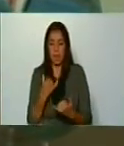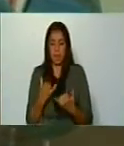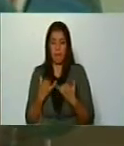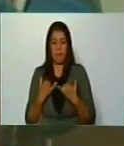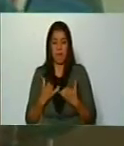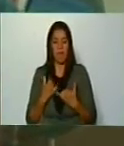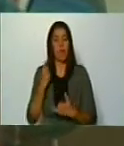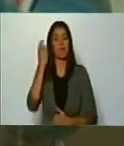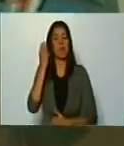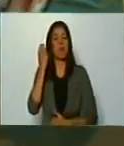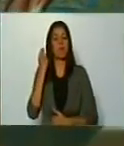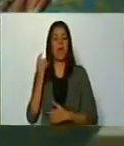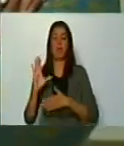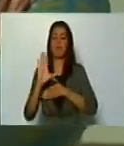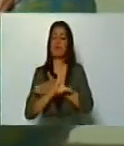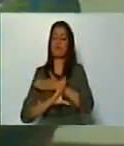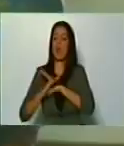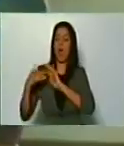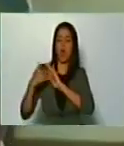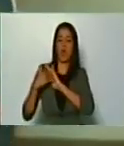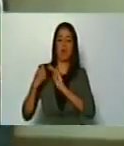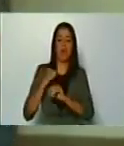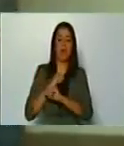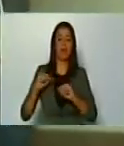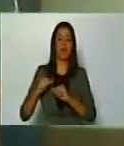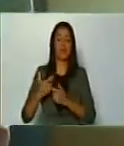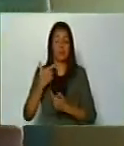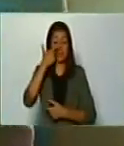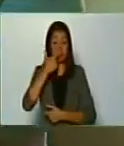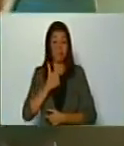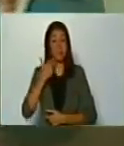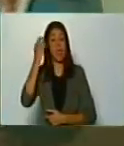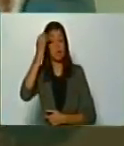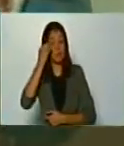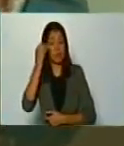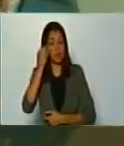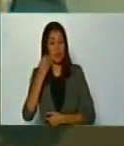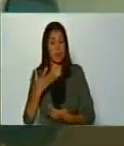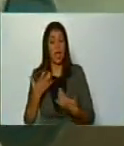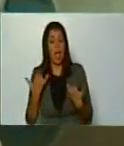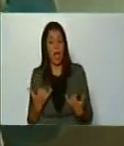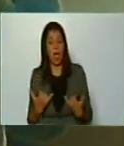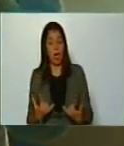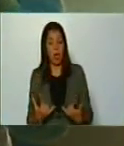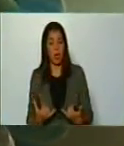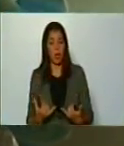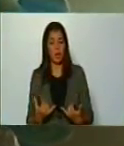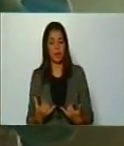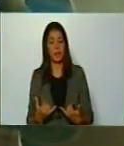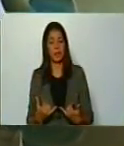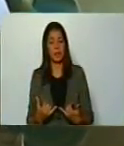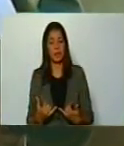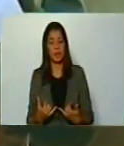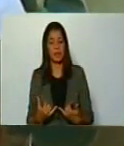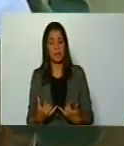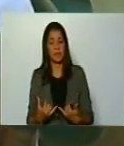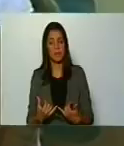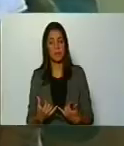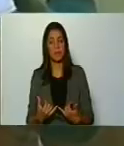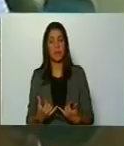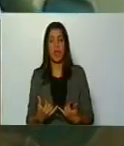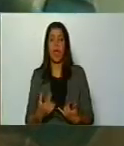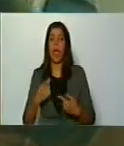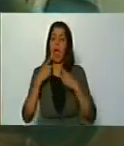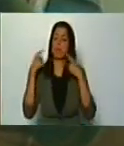condición de diputado y pretende ahora hacerle creer al